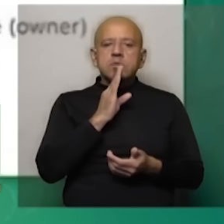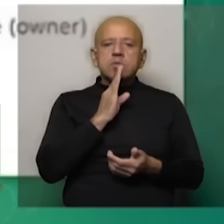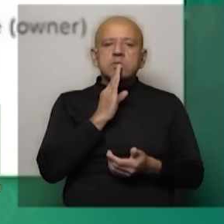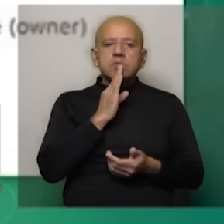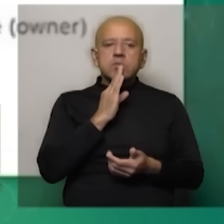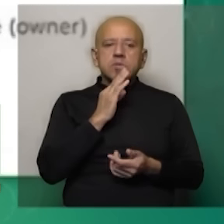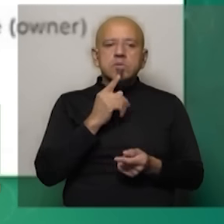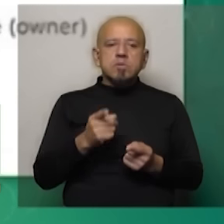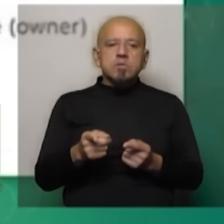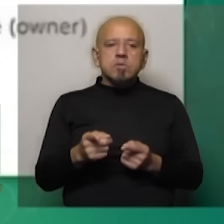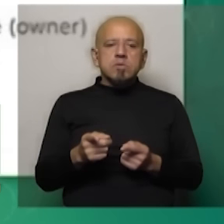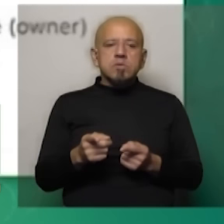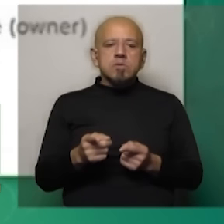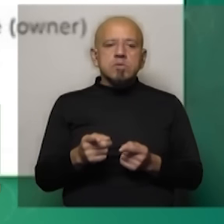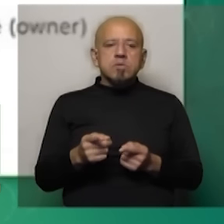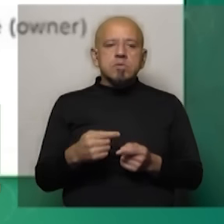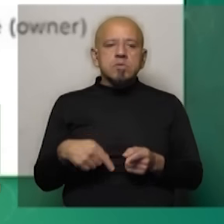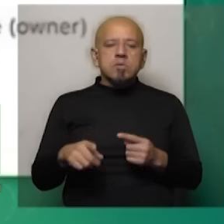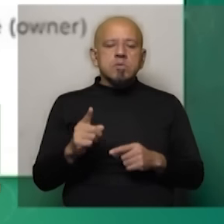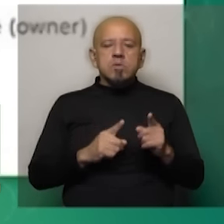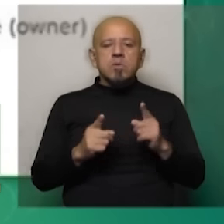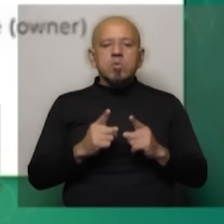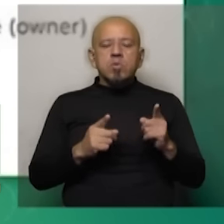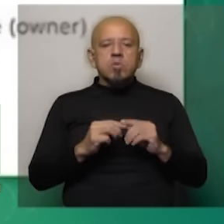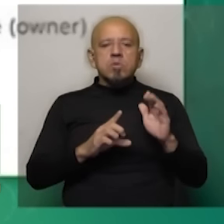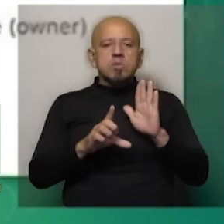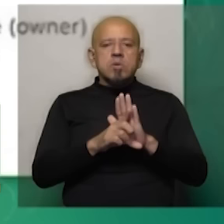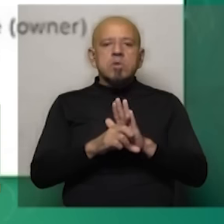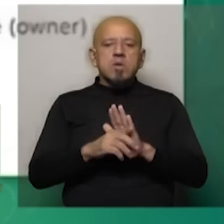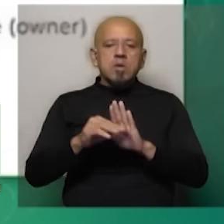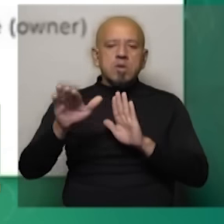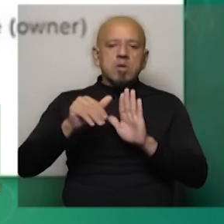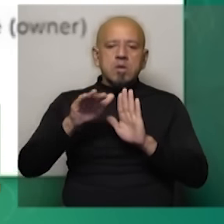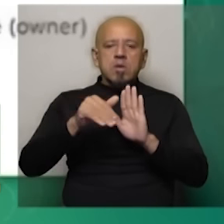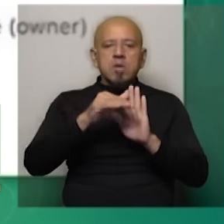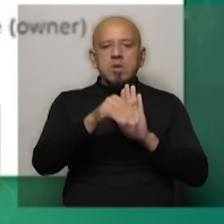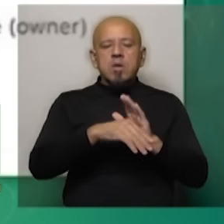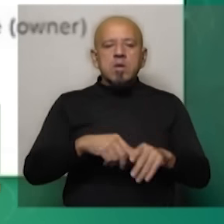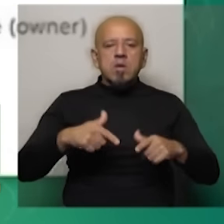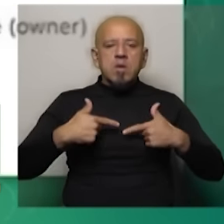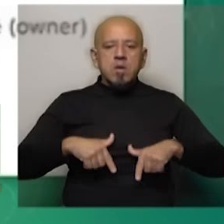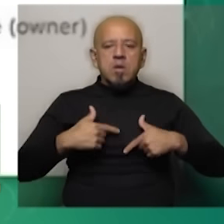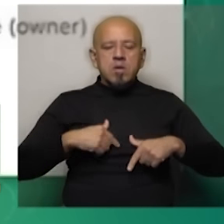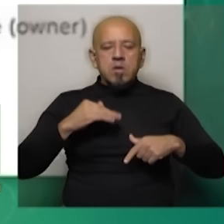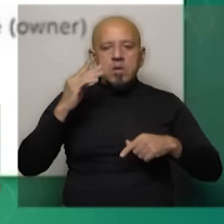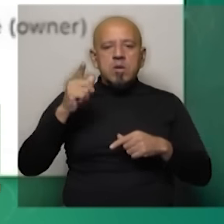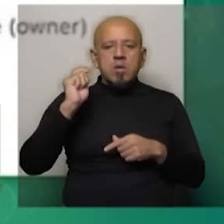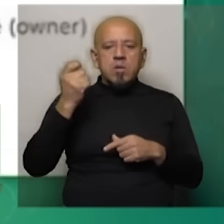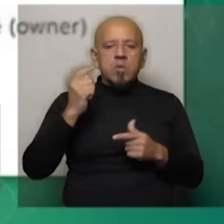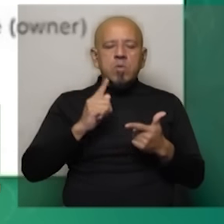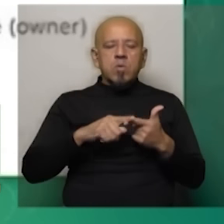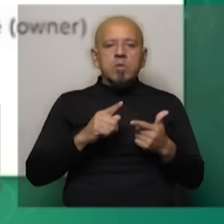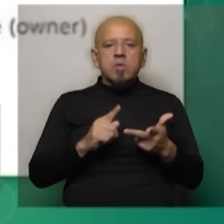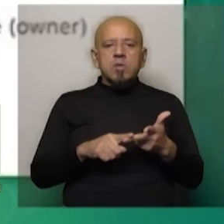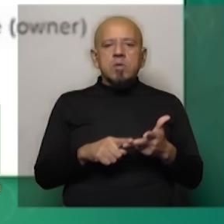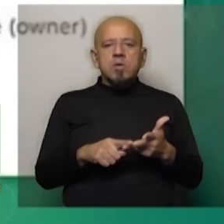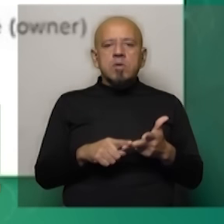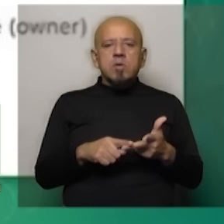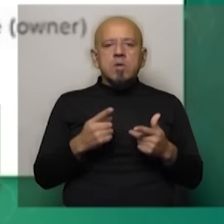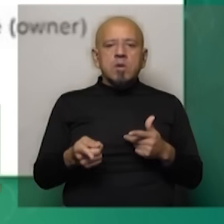que participó en algunas licitaciones en nuestro país, en el Ministerio de Defensa, en UTE, en ambos. Después